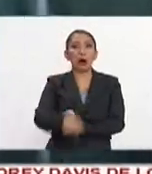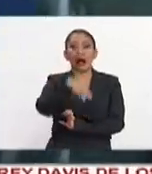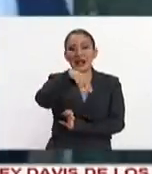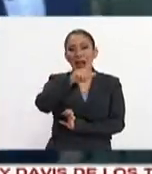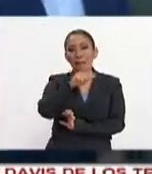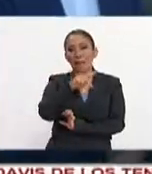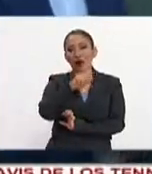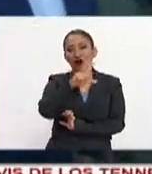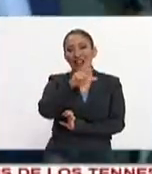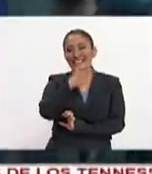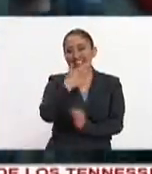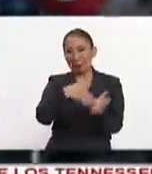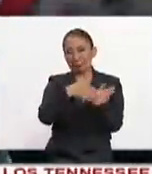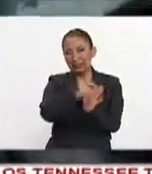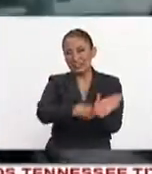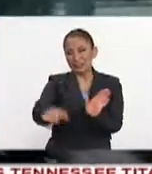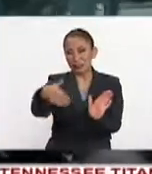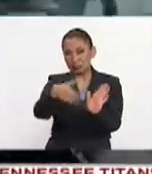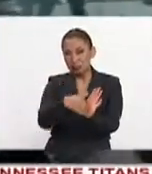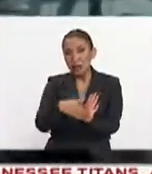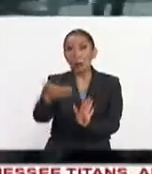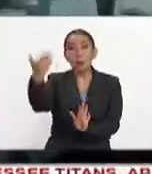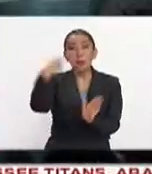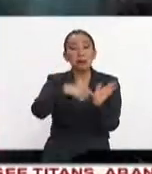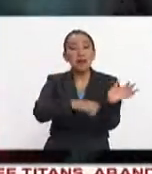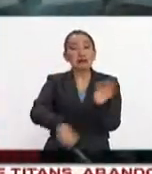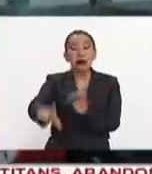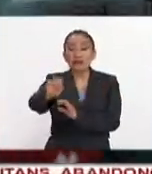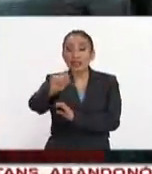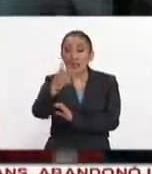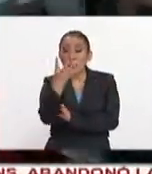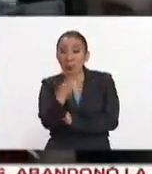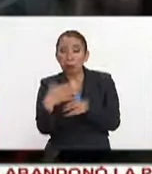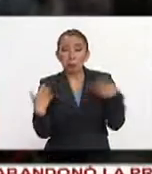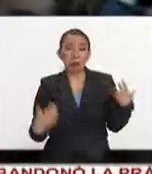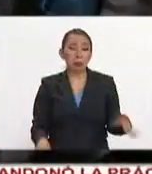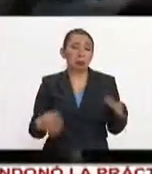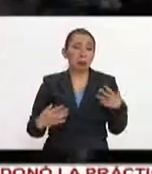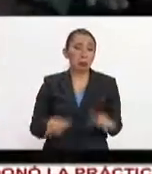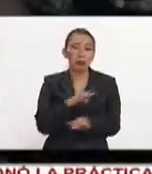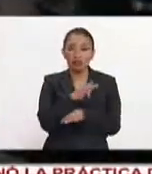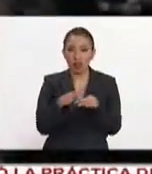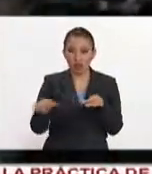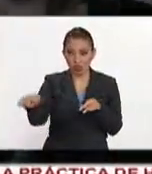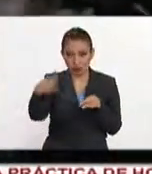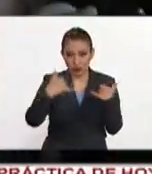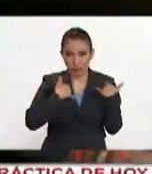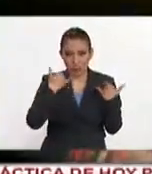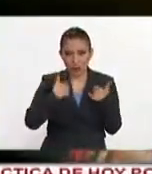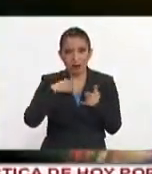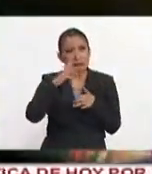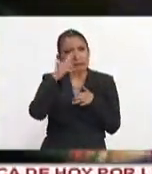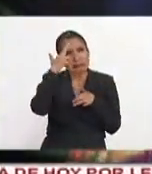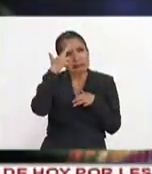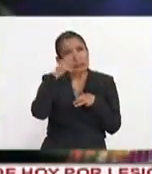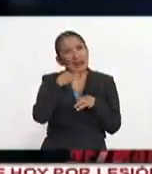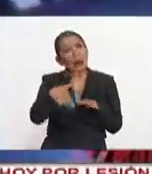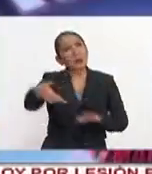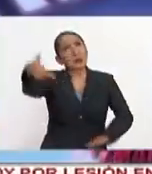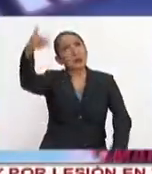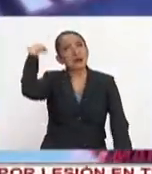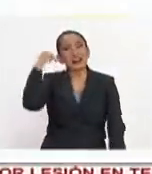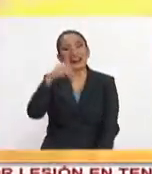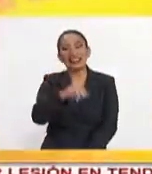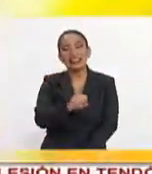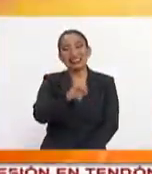Napoli, que fueron 7.600.000 en 1984. Y para todos los jóvenes que todavía puedan recordar, aquella de